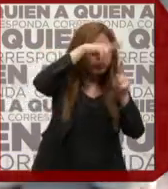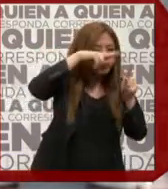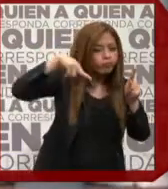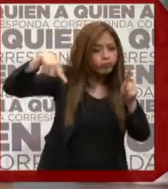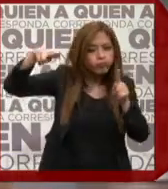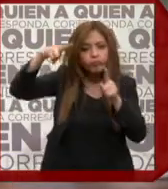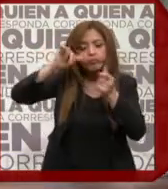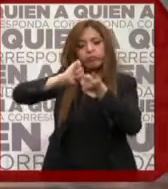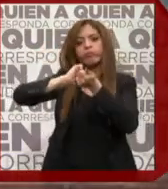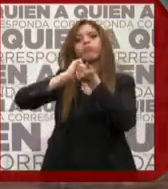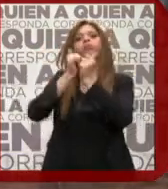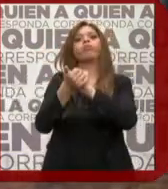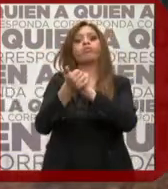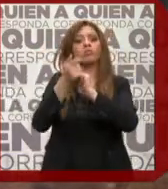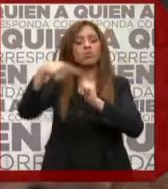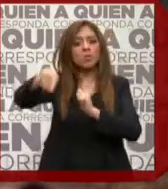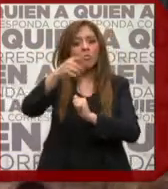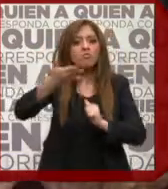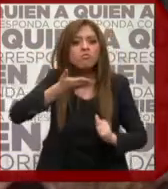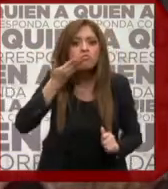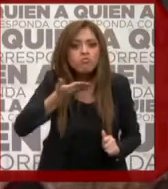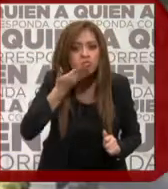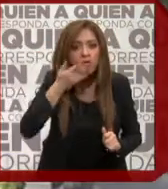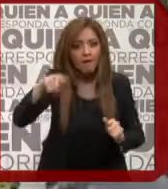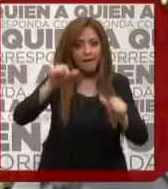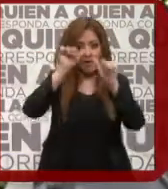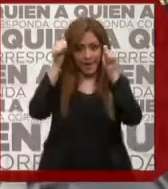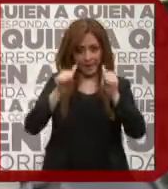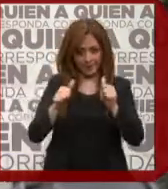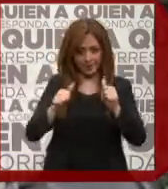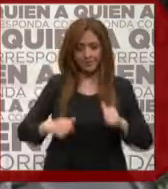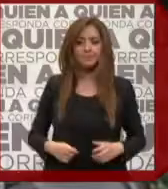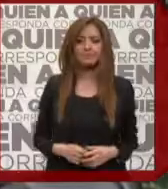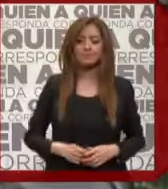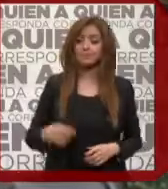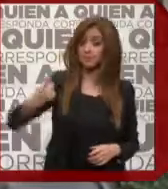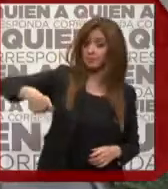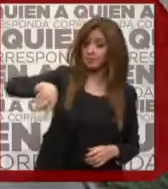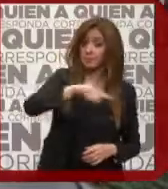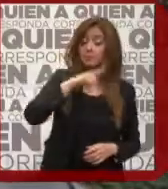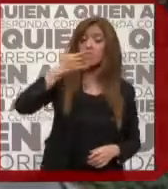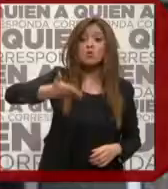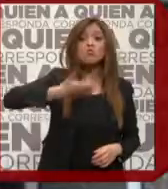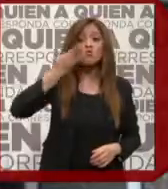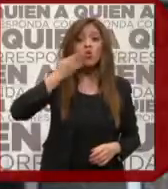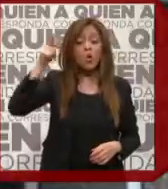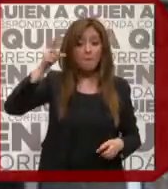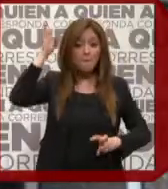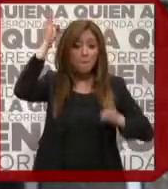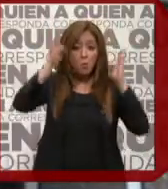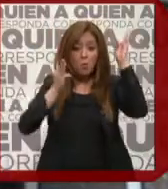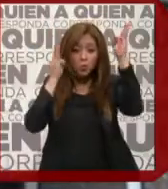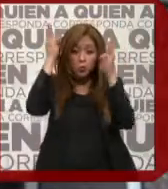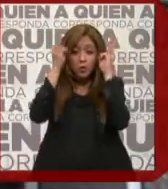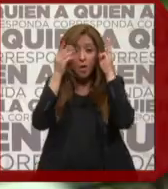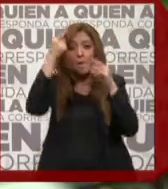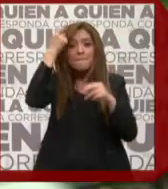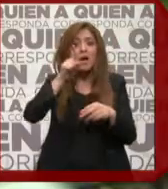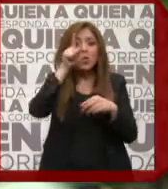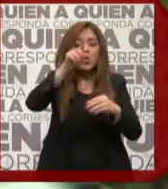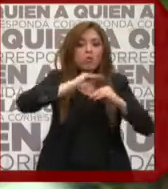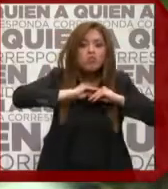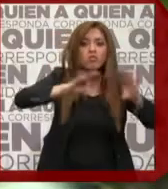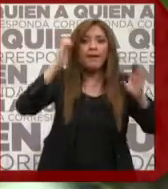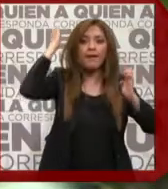los convierte, por más cotidianos que hayan sido, en objetos de arte. La belleza del lugar es uno de los atractivos del museo, que sirve para marco de